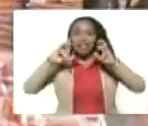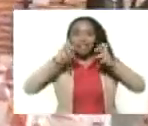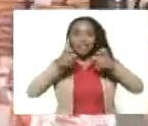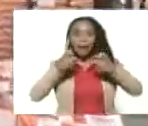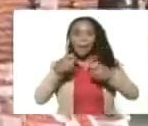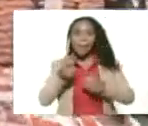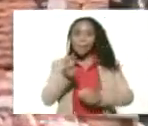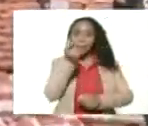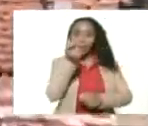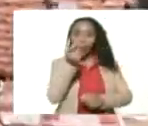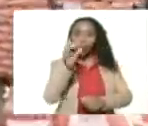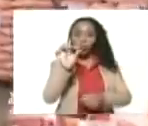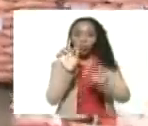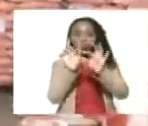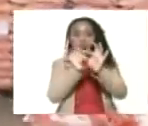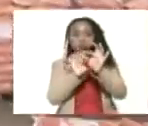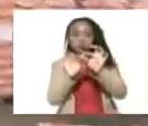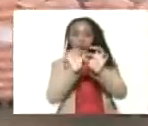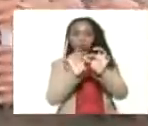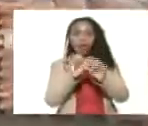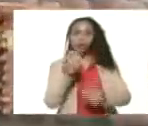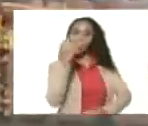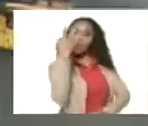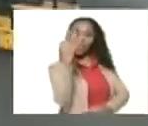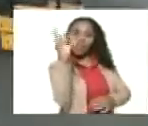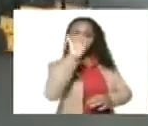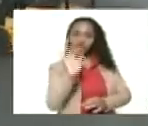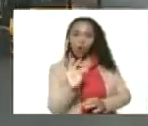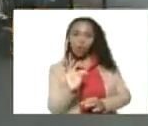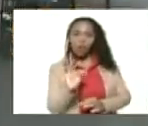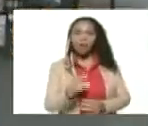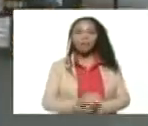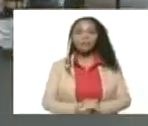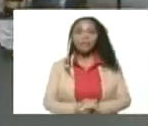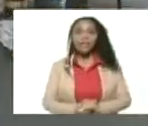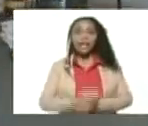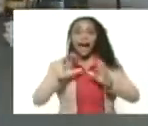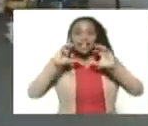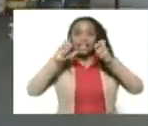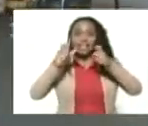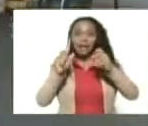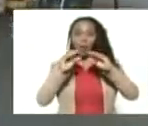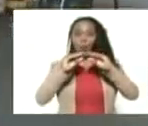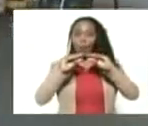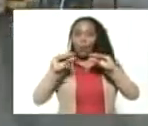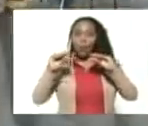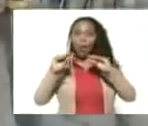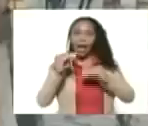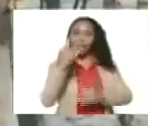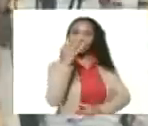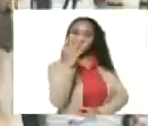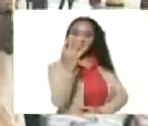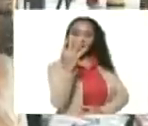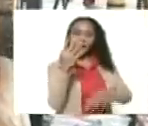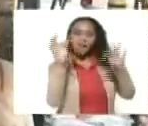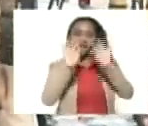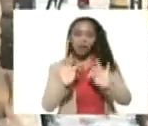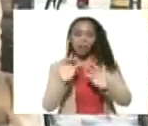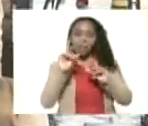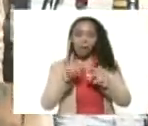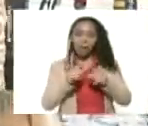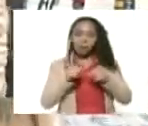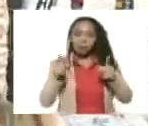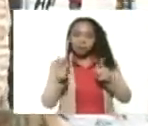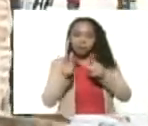maíz redonda en sus 3 tamaños y la semilla de maíz plano en sus 3 tamaños también.